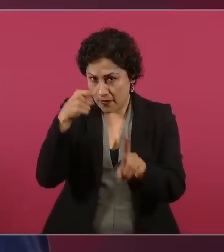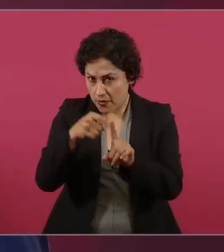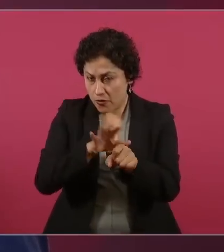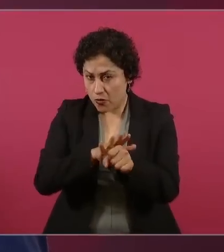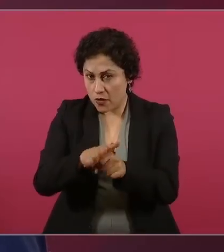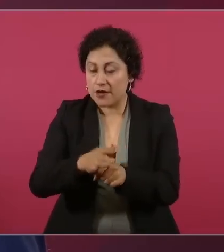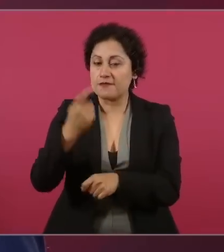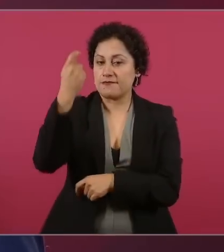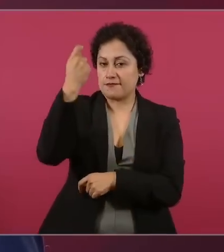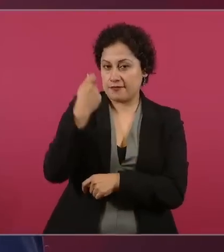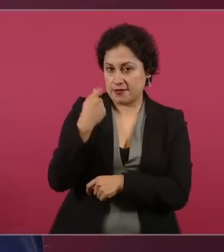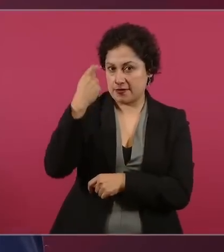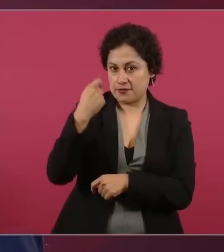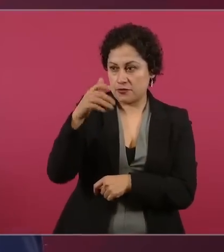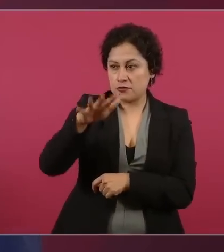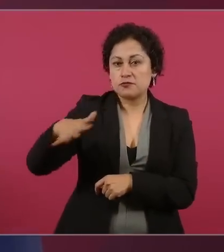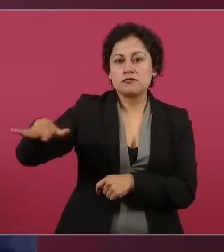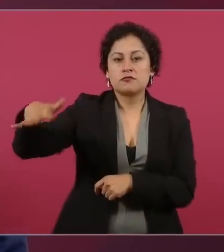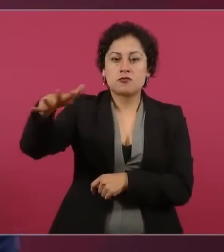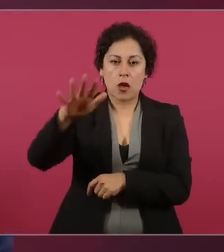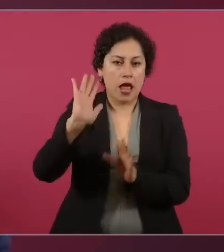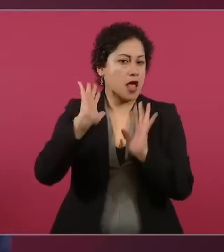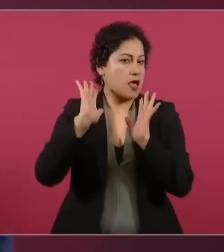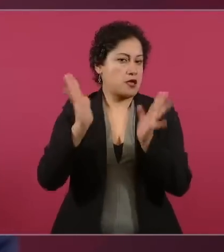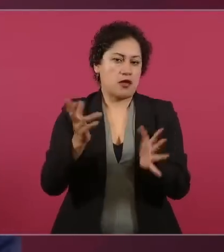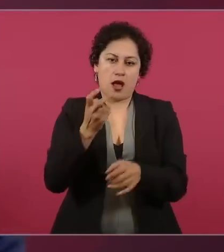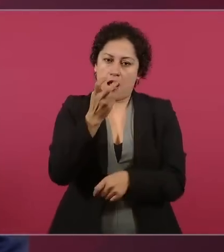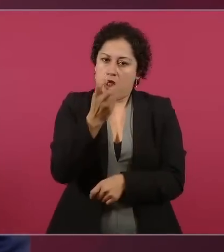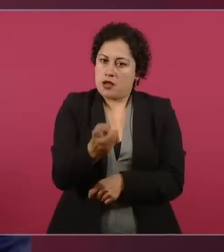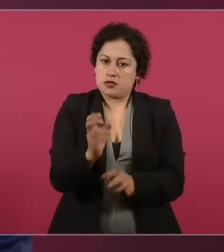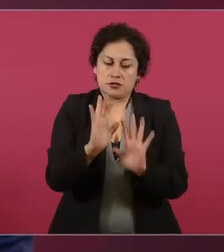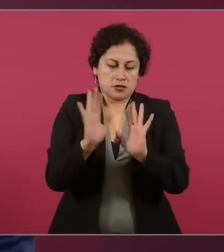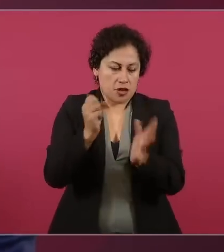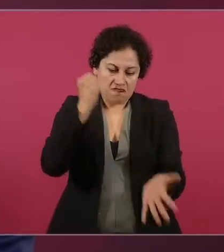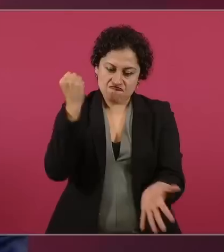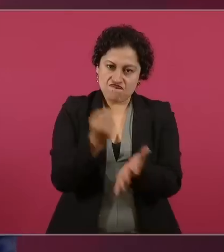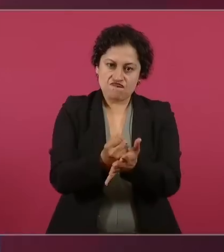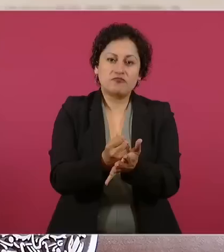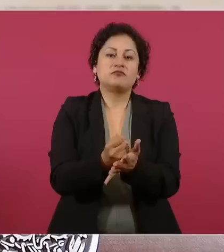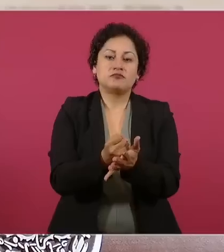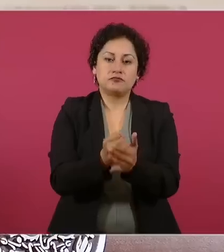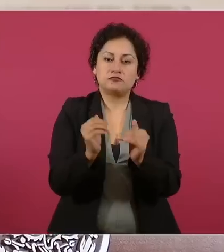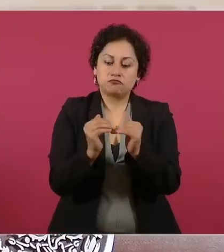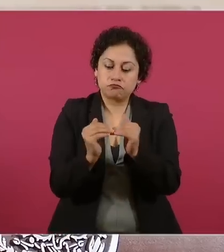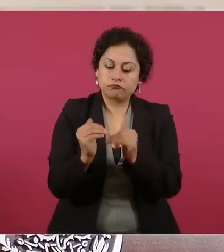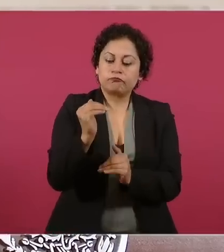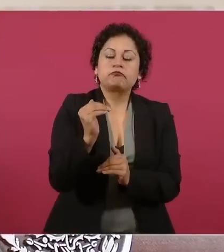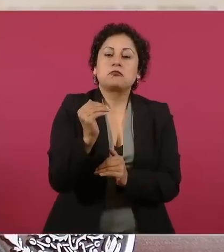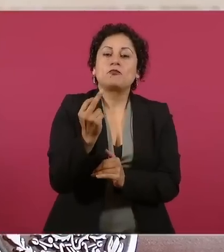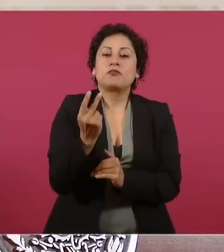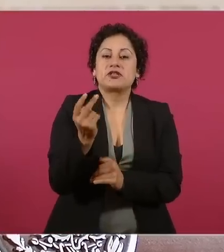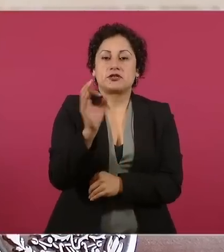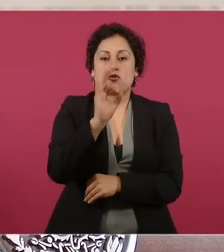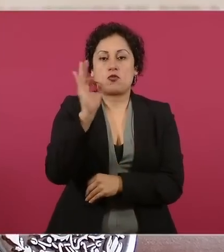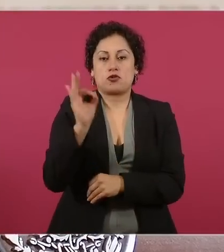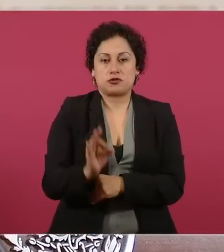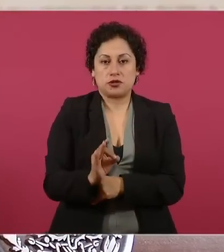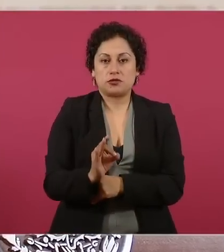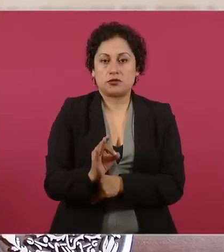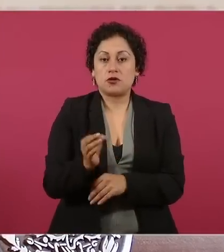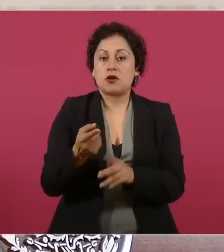adultos mayores. Ahí sí van a quedar desde enero